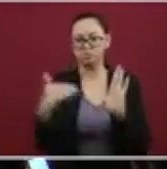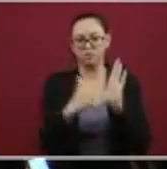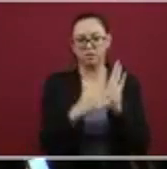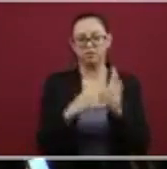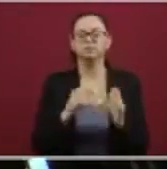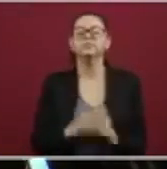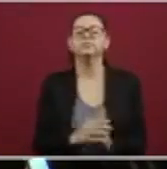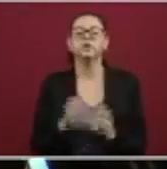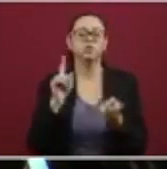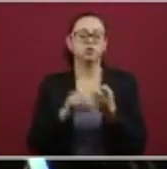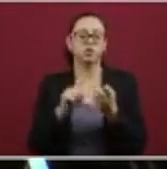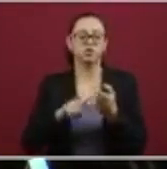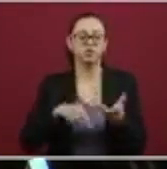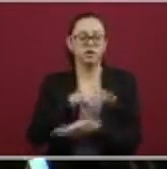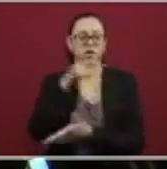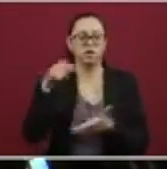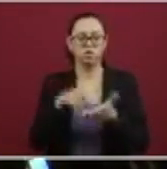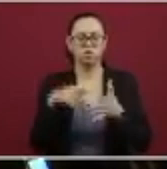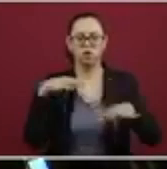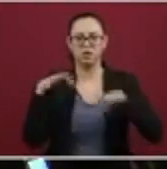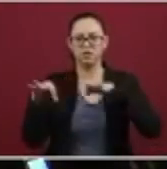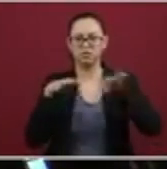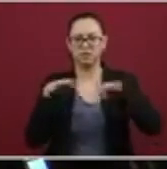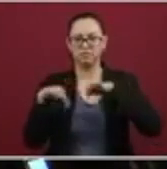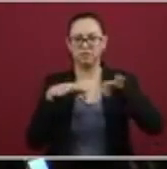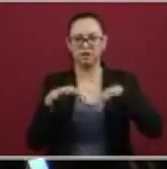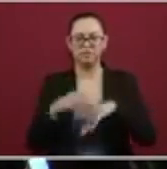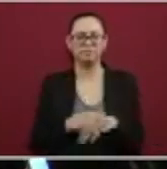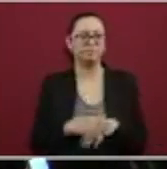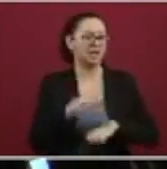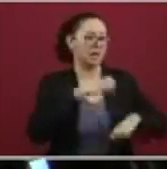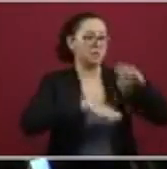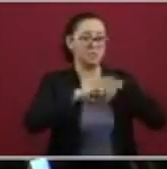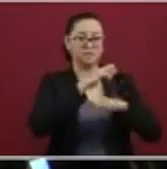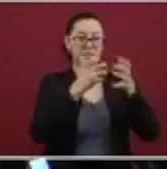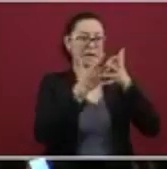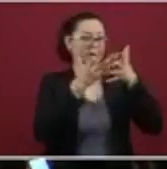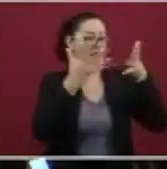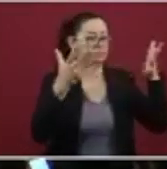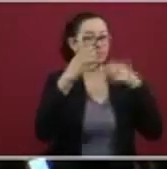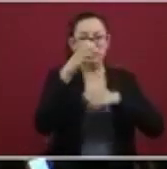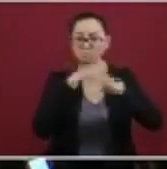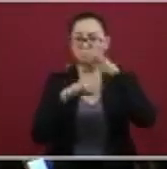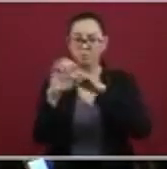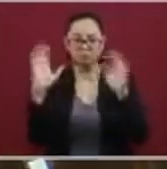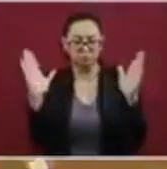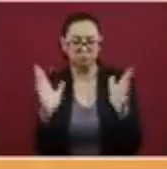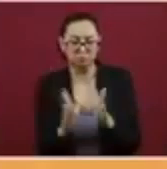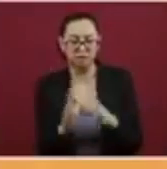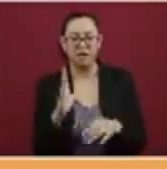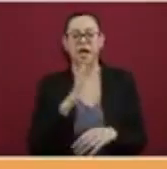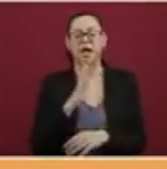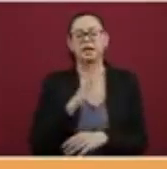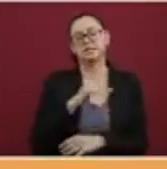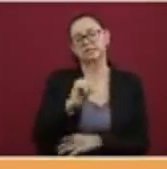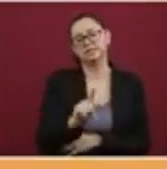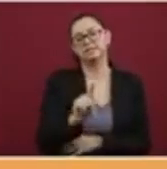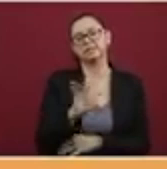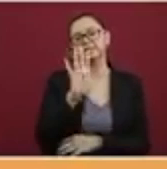es decir, empresas desde las más grandes hasta las más pequeñas, tenemos